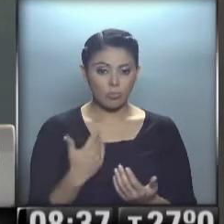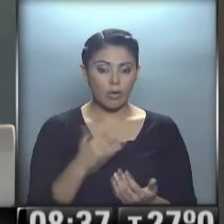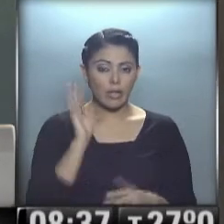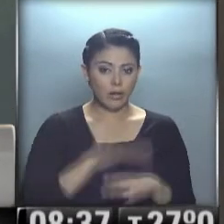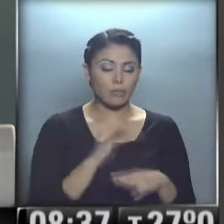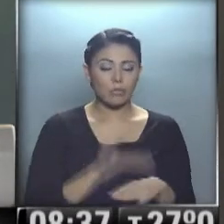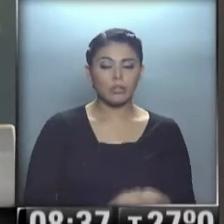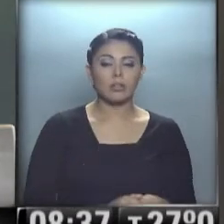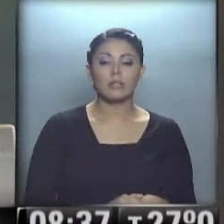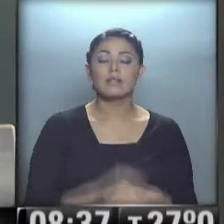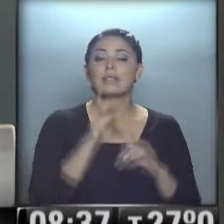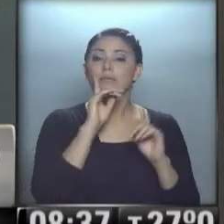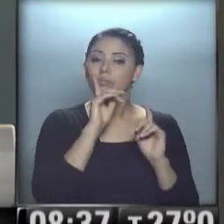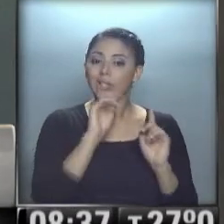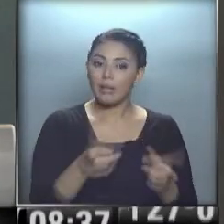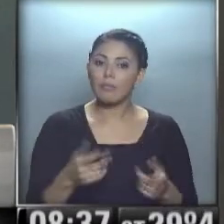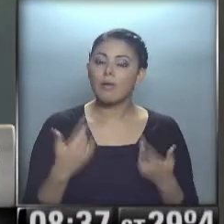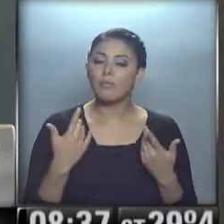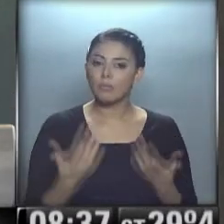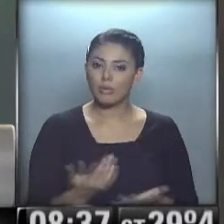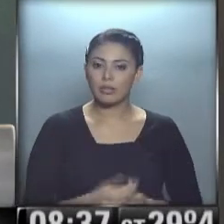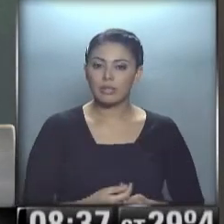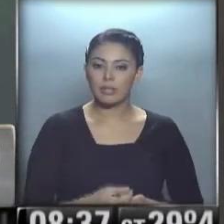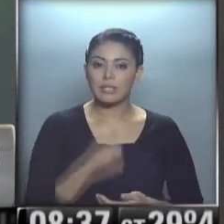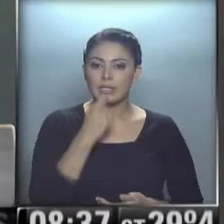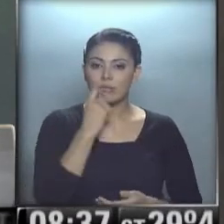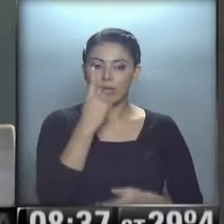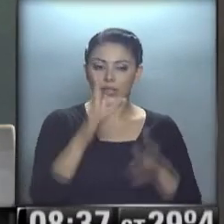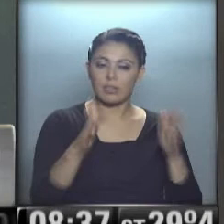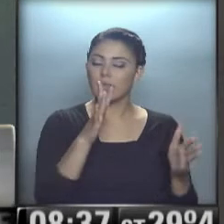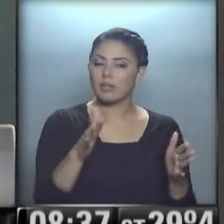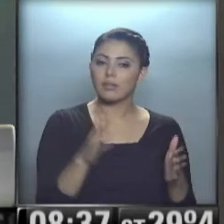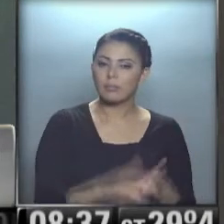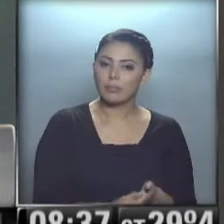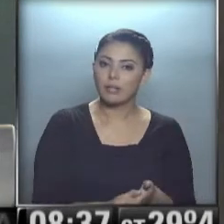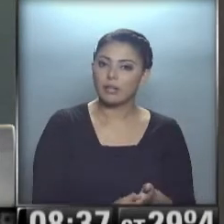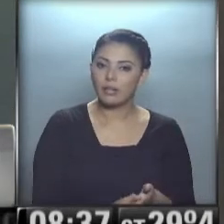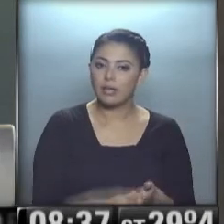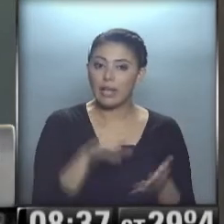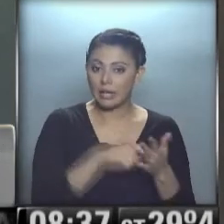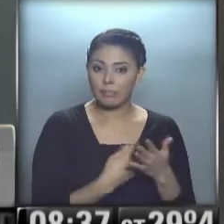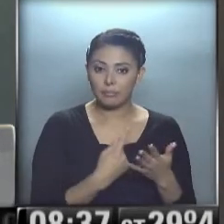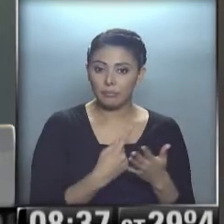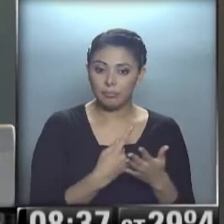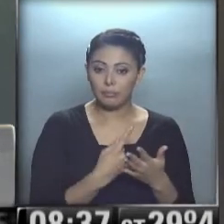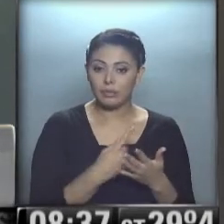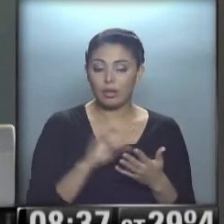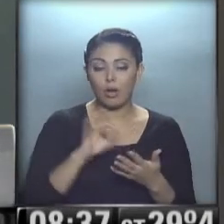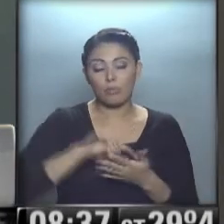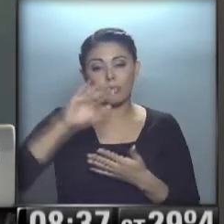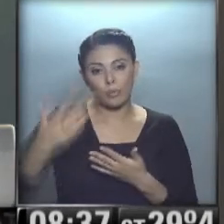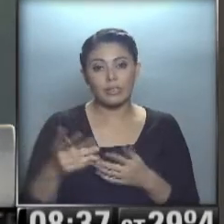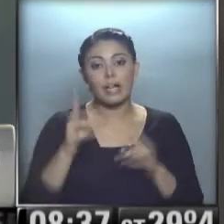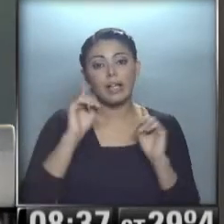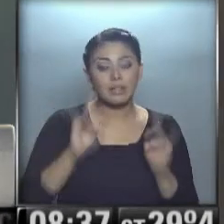cargo del servicio. También es posible que una instancia tenga que ver con la Ciudad Autónoma de Buenos Aires o la Provincia de Buenos Aires, que